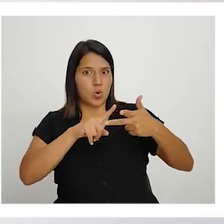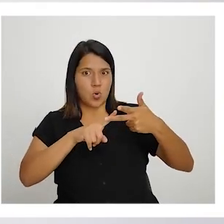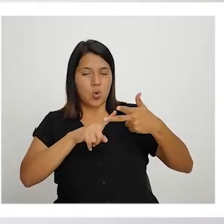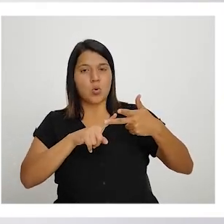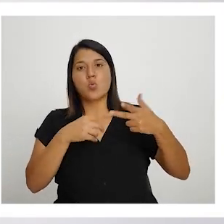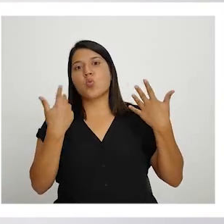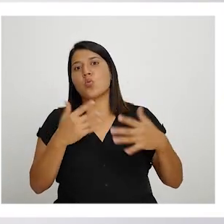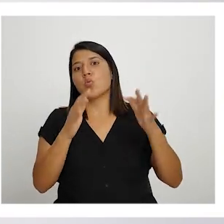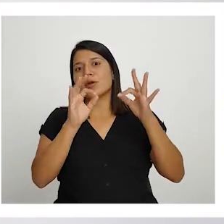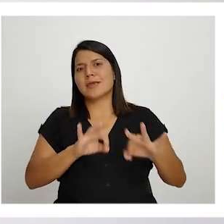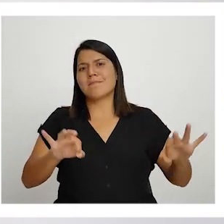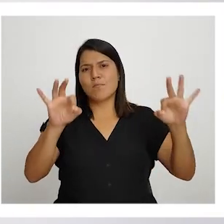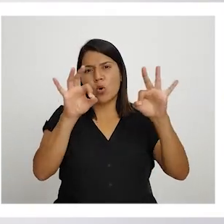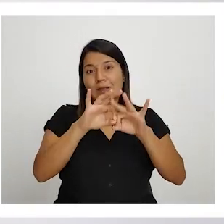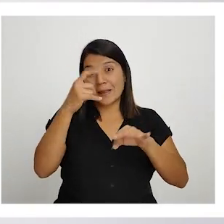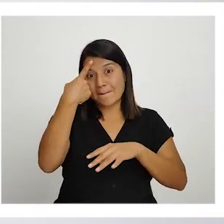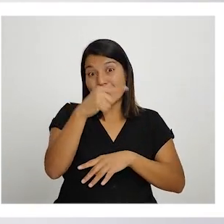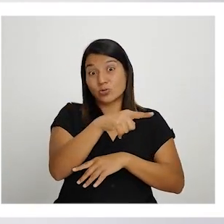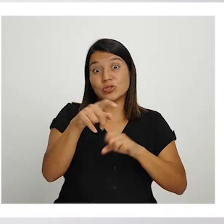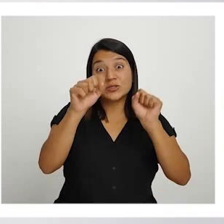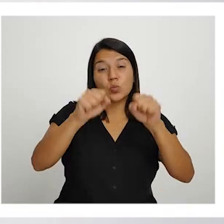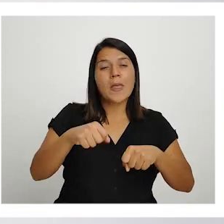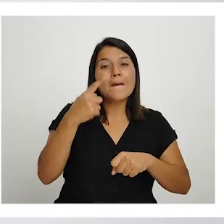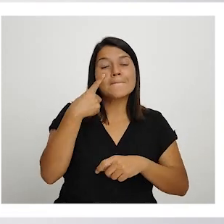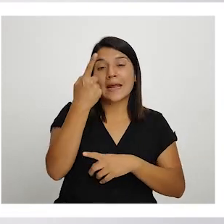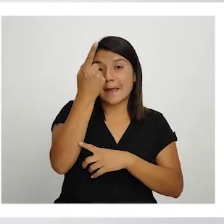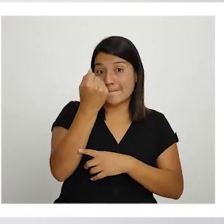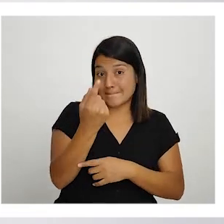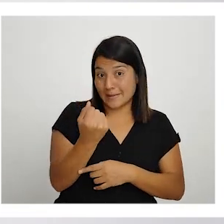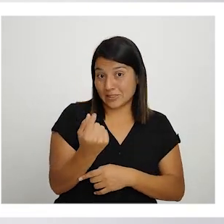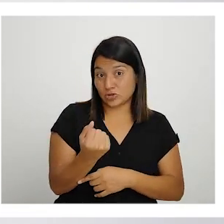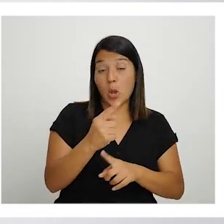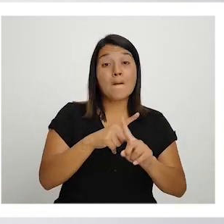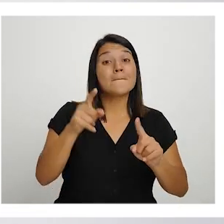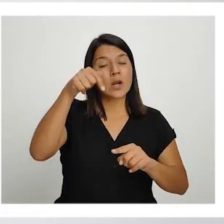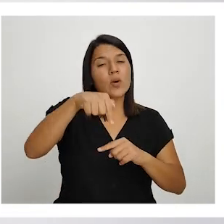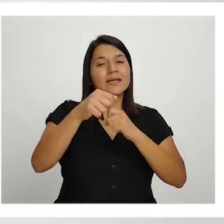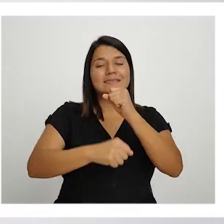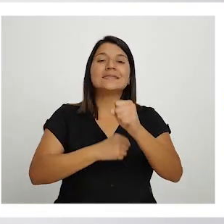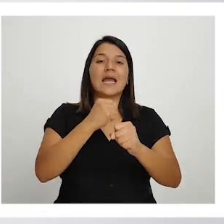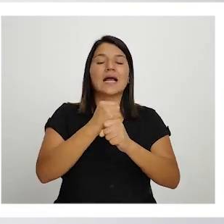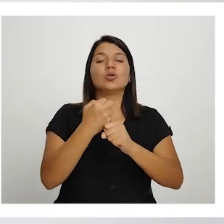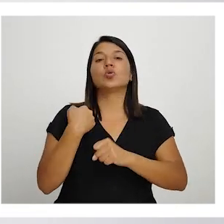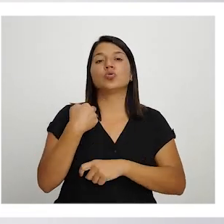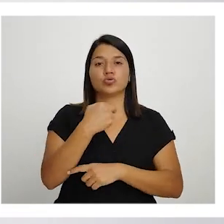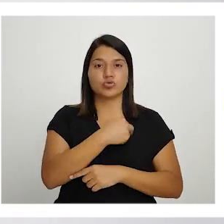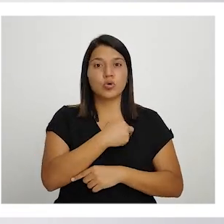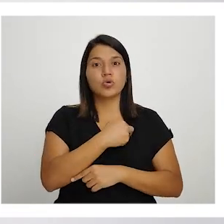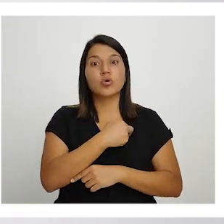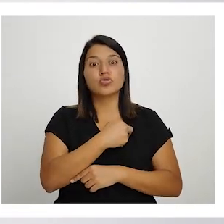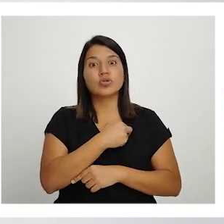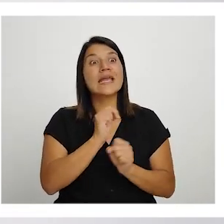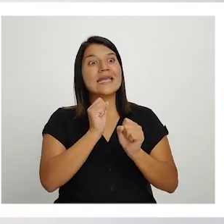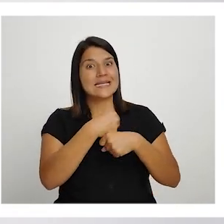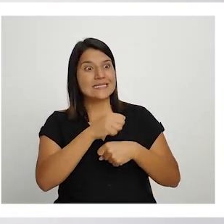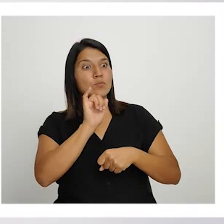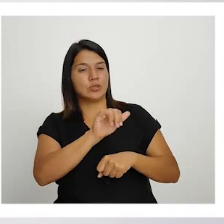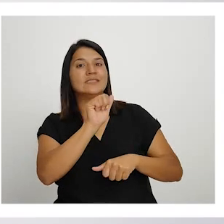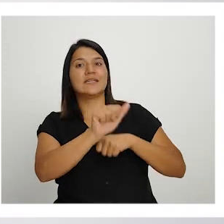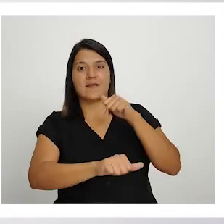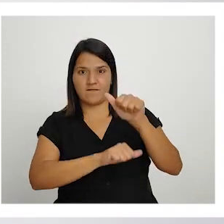los consumidores puedan ver los precios. Pero además este año nosotros no solo hemos hecho este esfuerzo